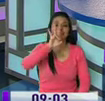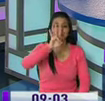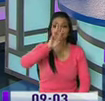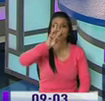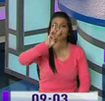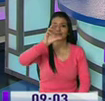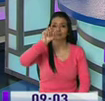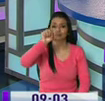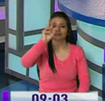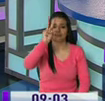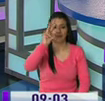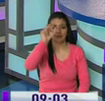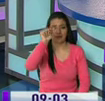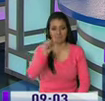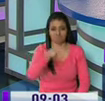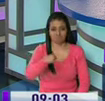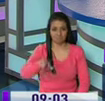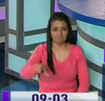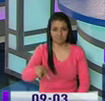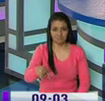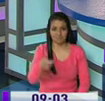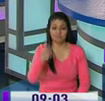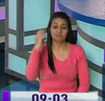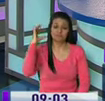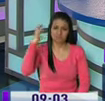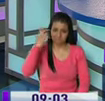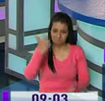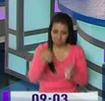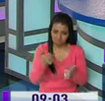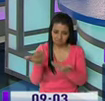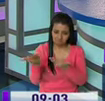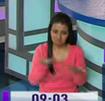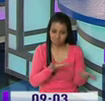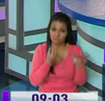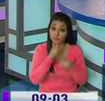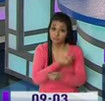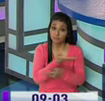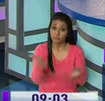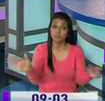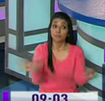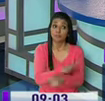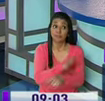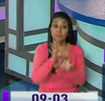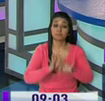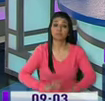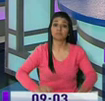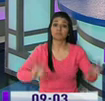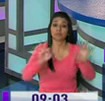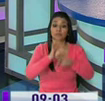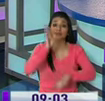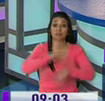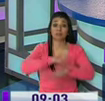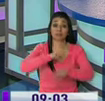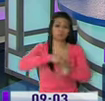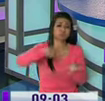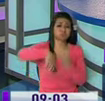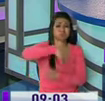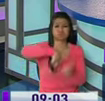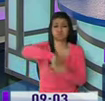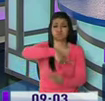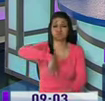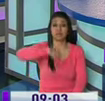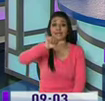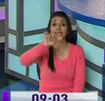de 760 AM. Vecinos queridos, aquí estamos con algunas informaciones importantes. El huracán Irma sigue